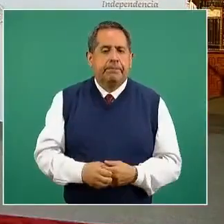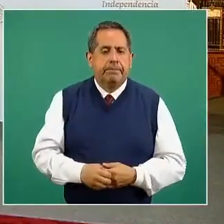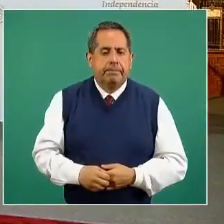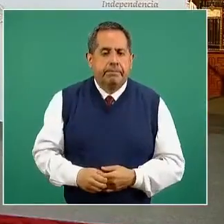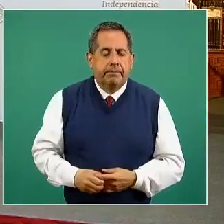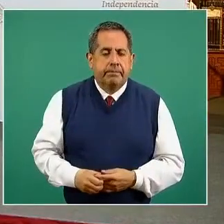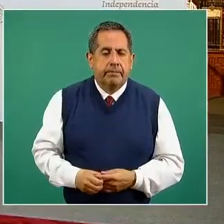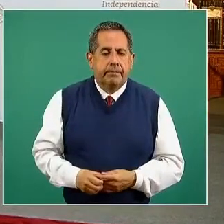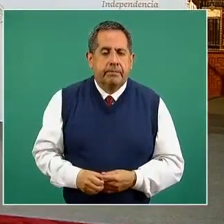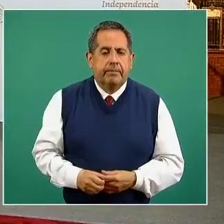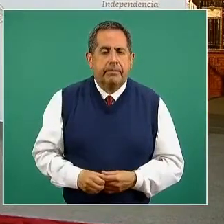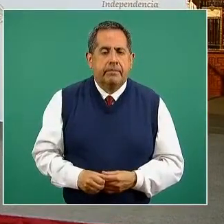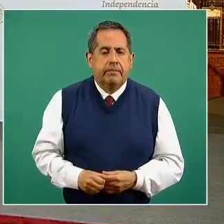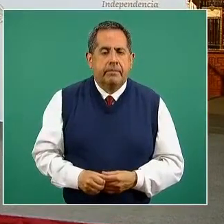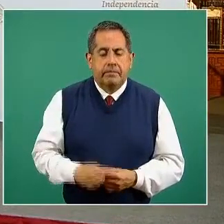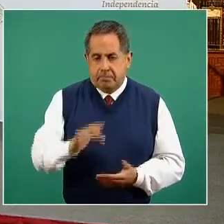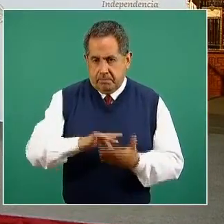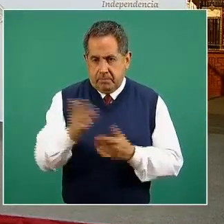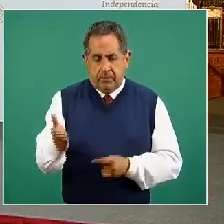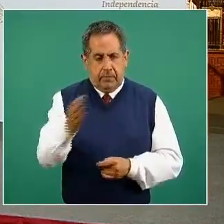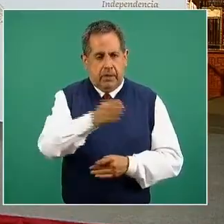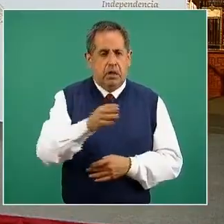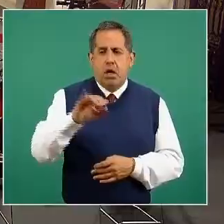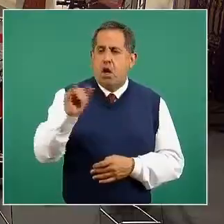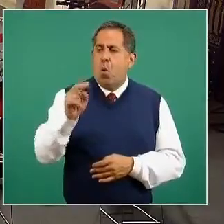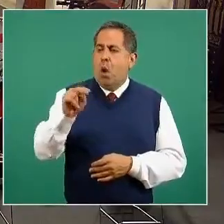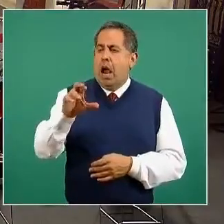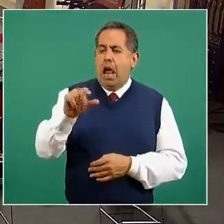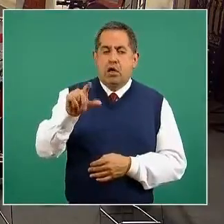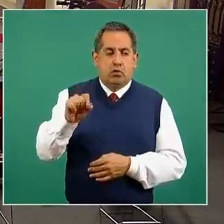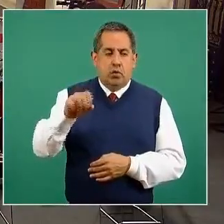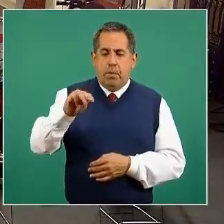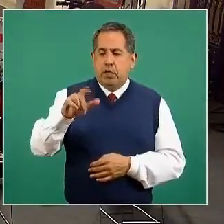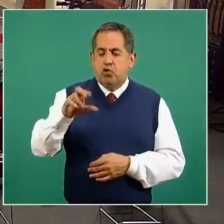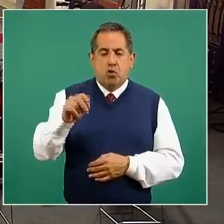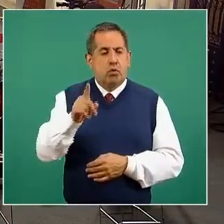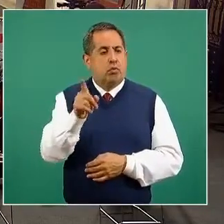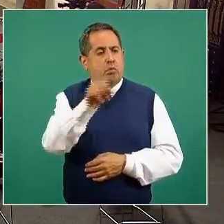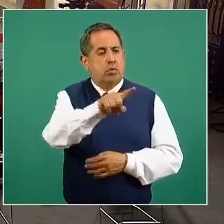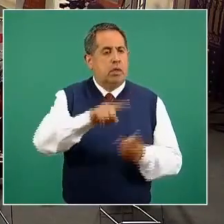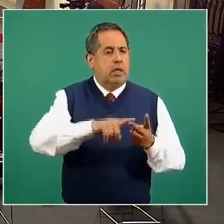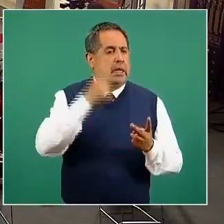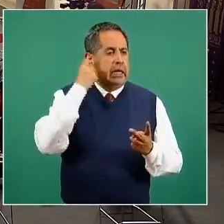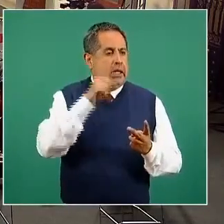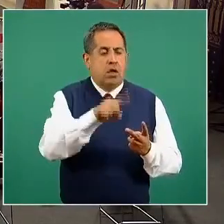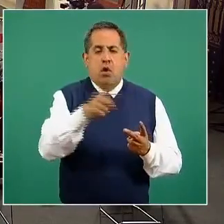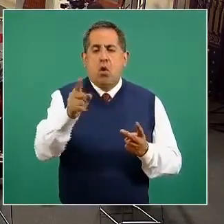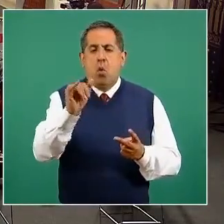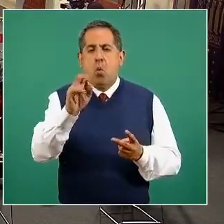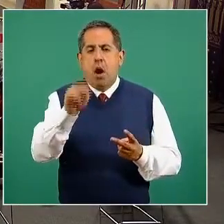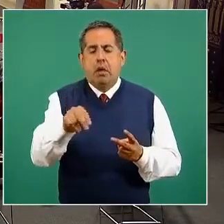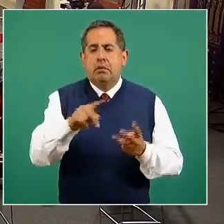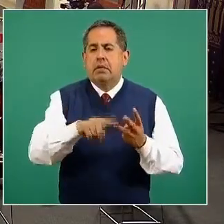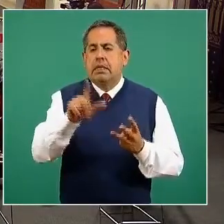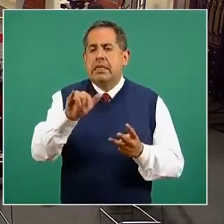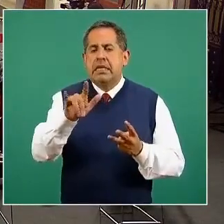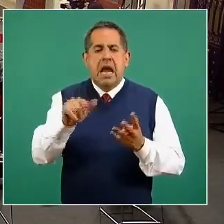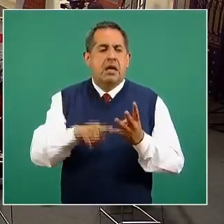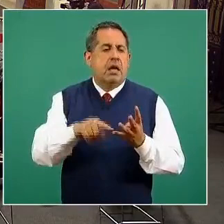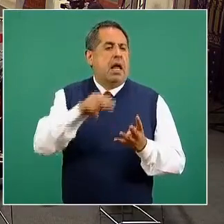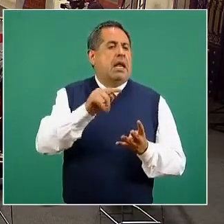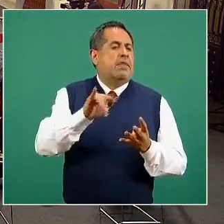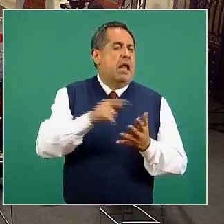Ok, gracias. Gracias. Juan Carlos Machorro, AM Noticias de Querétaro, Juan Hernández, Liliana Noble, Natalia